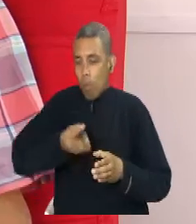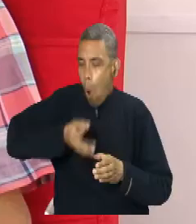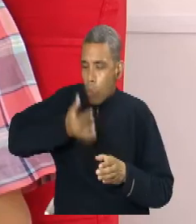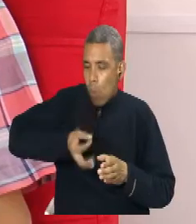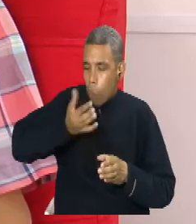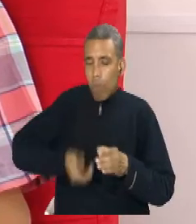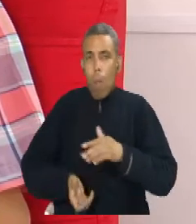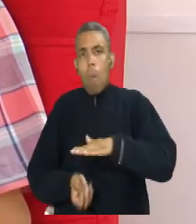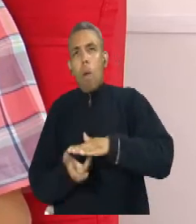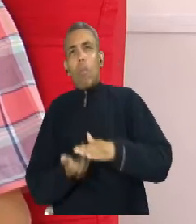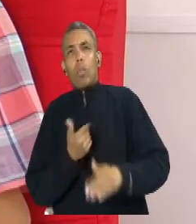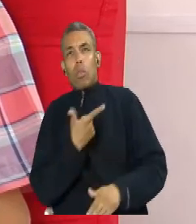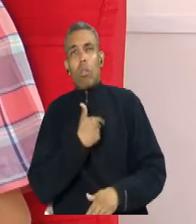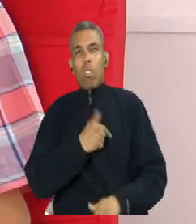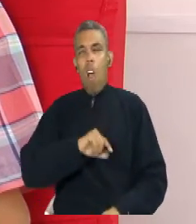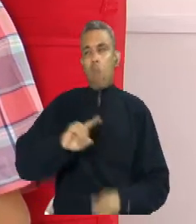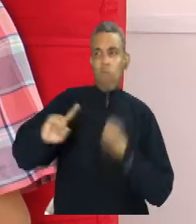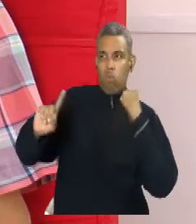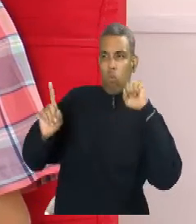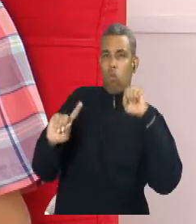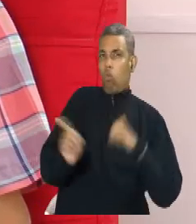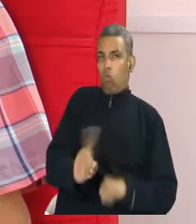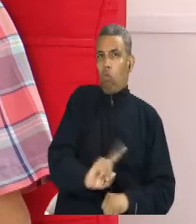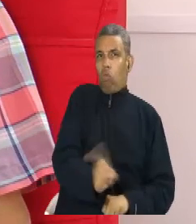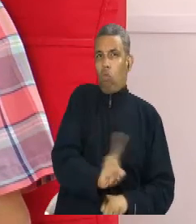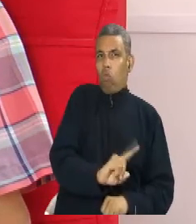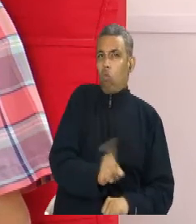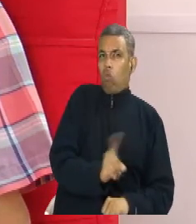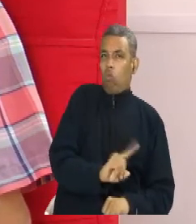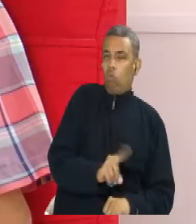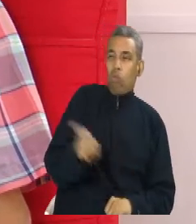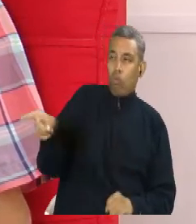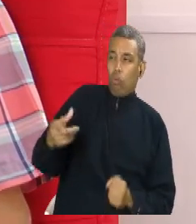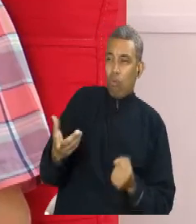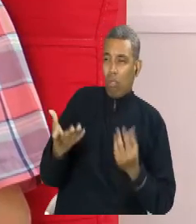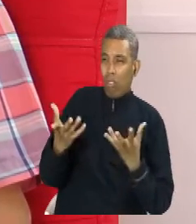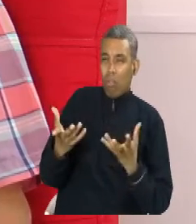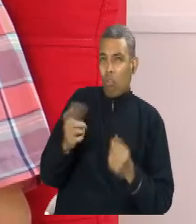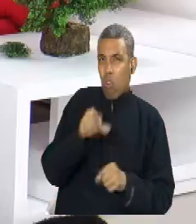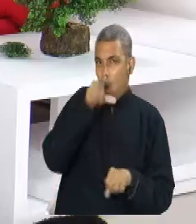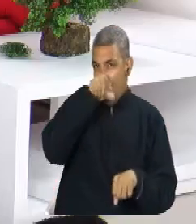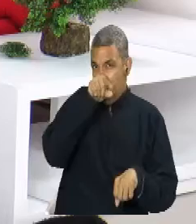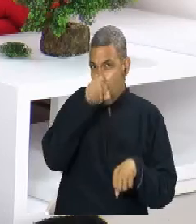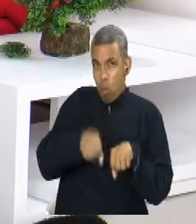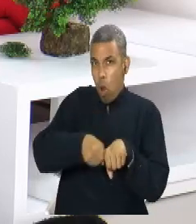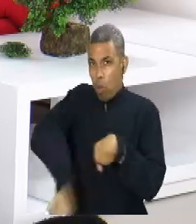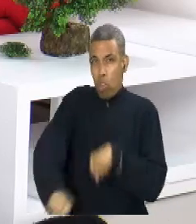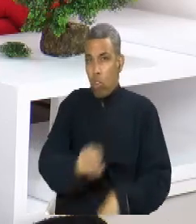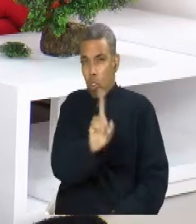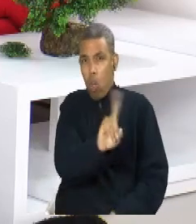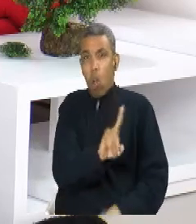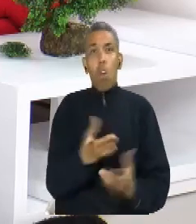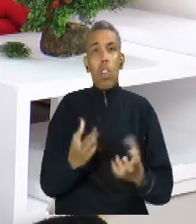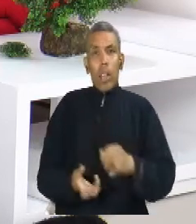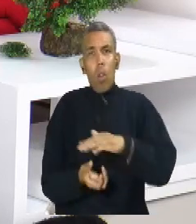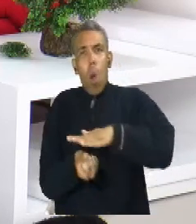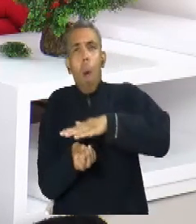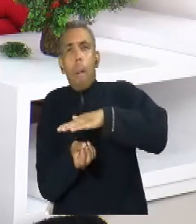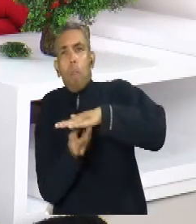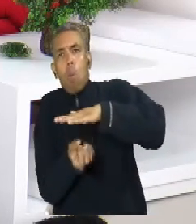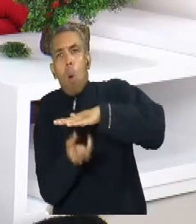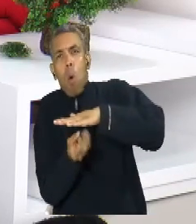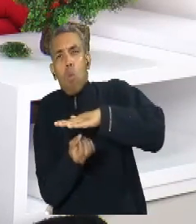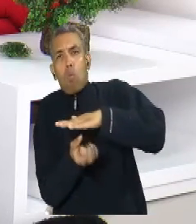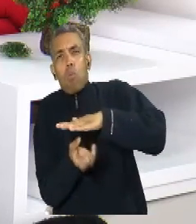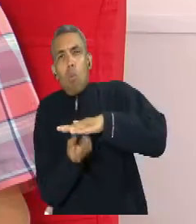en esa época tendría como unos cuatro añitos tres añitos declarando así y bueno cada vez que se